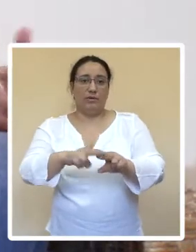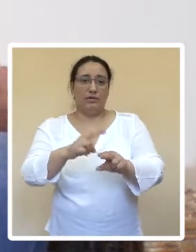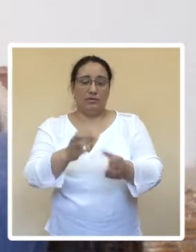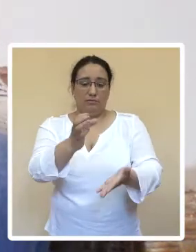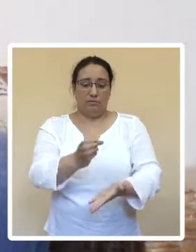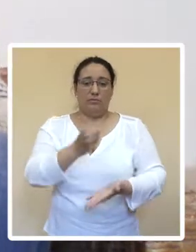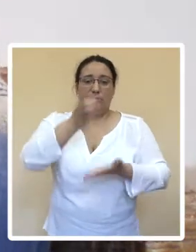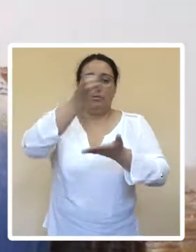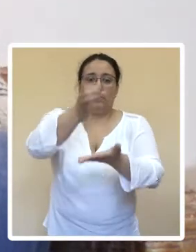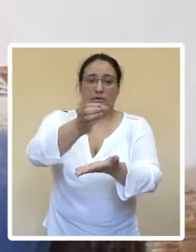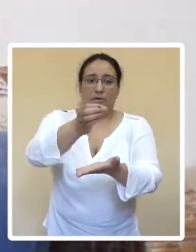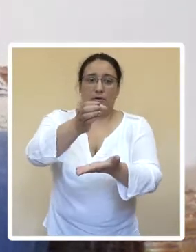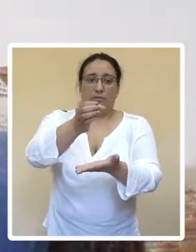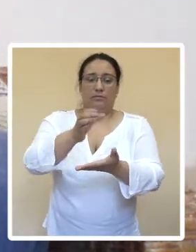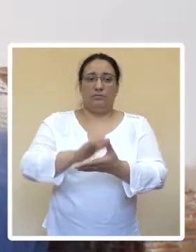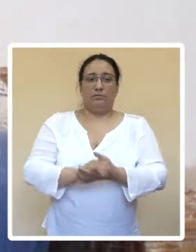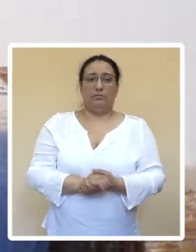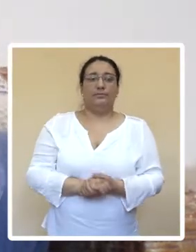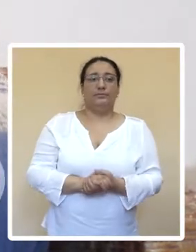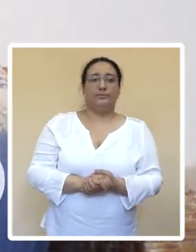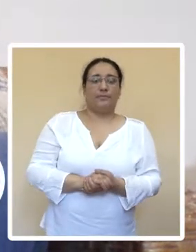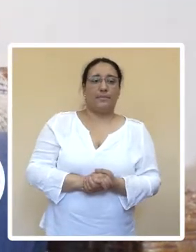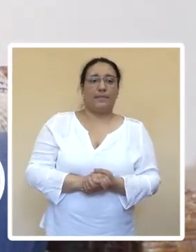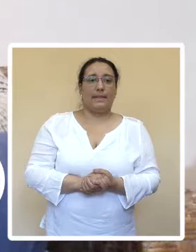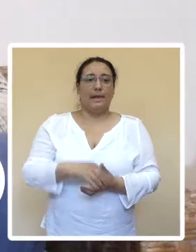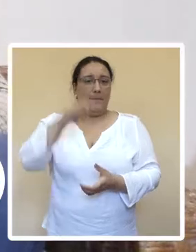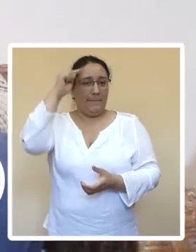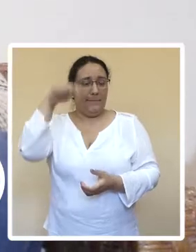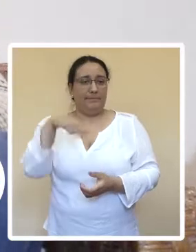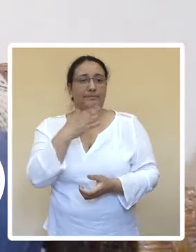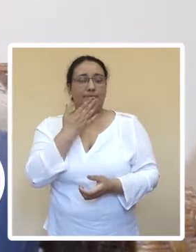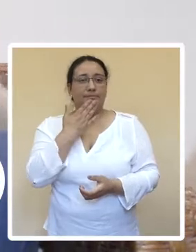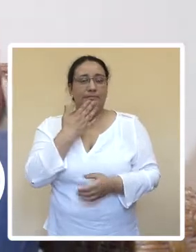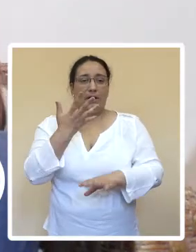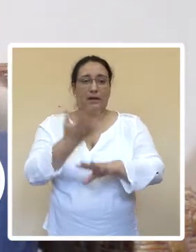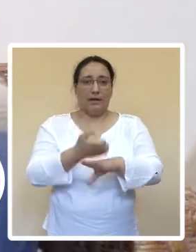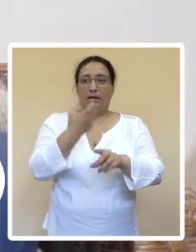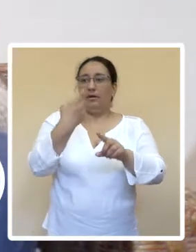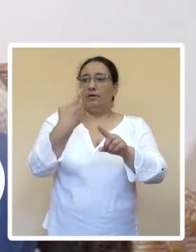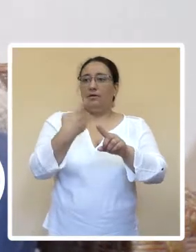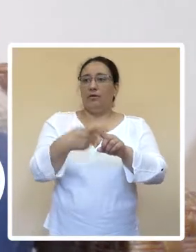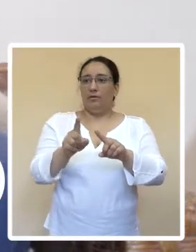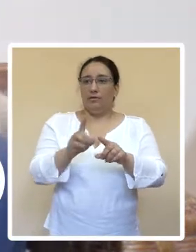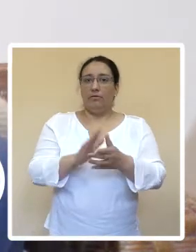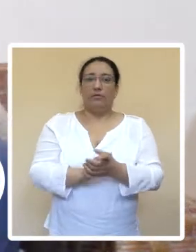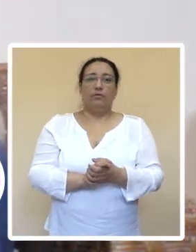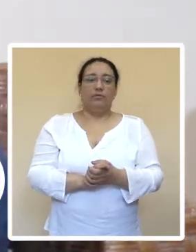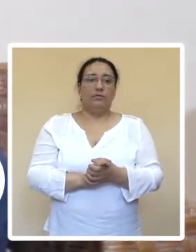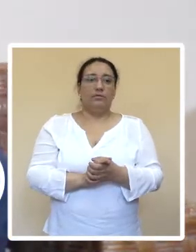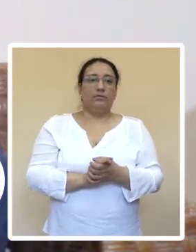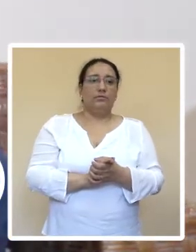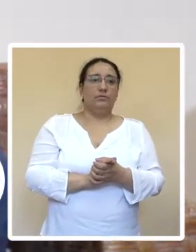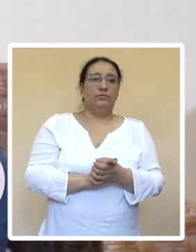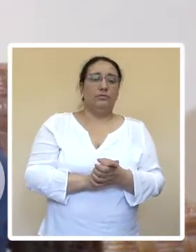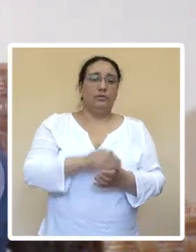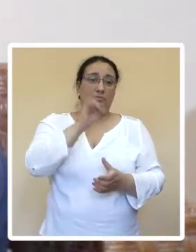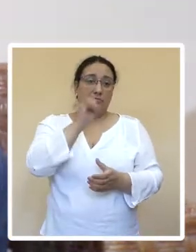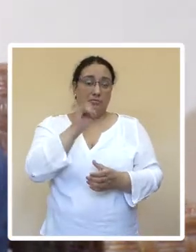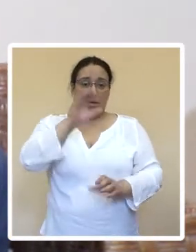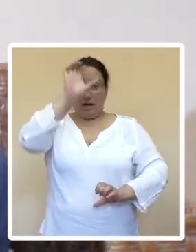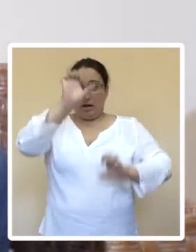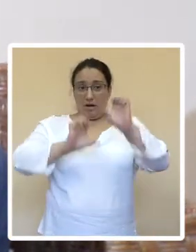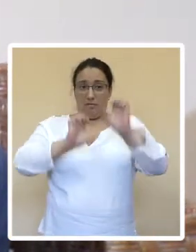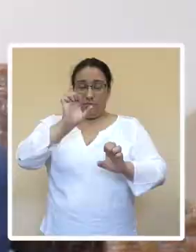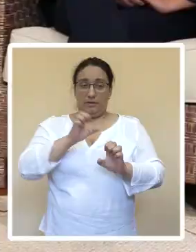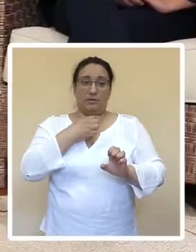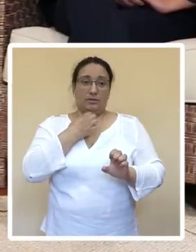también tenemos esa realidad en nuestra comuna, sin ir más allá. Ya, pero también tenemos la otra cara de esto, en que sí las